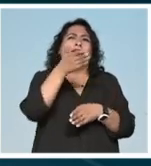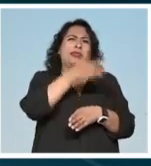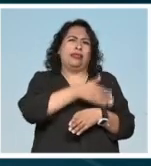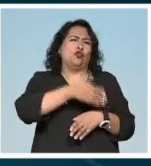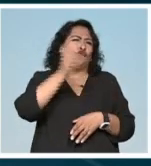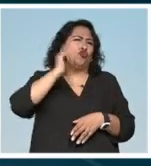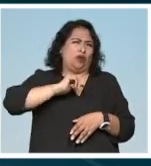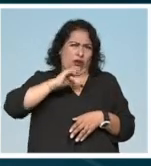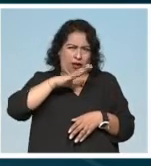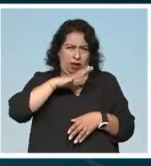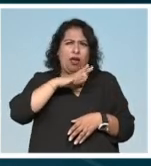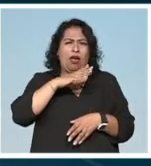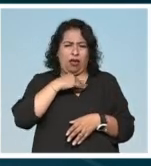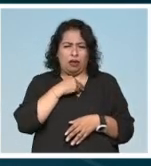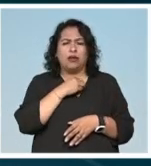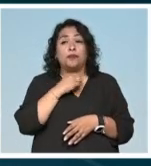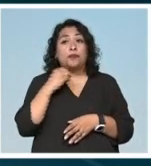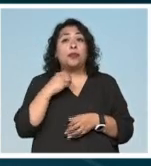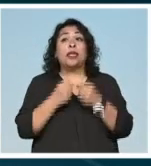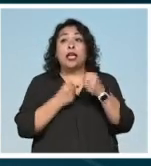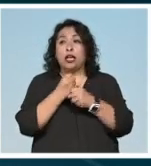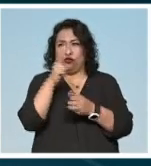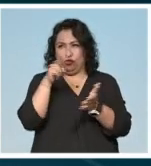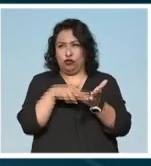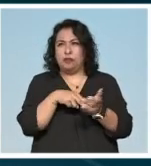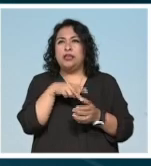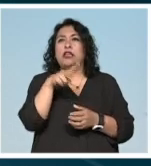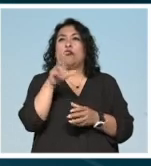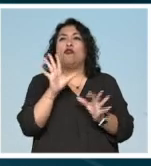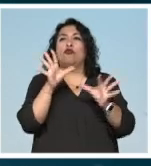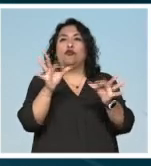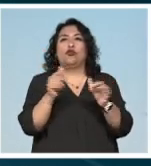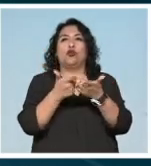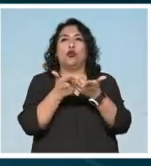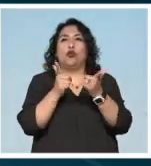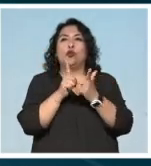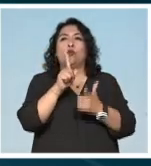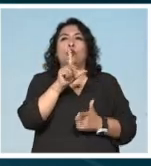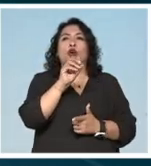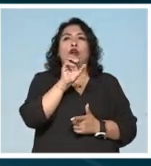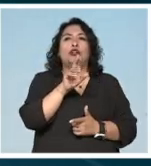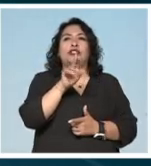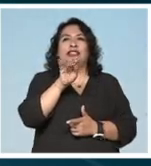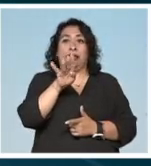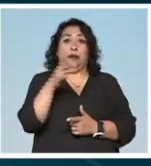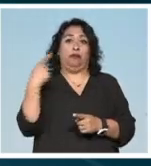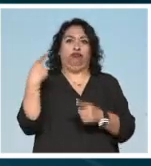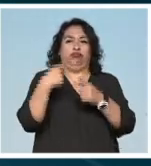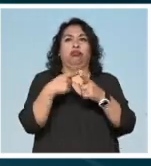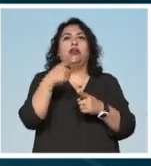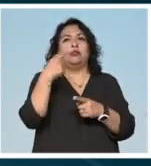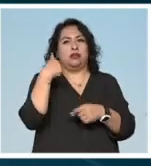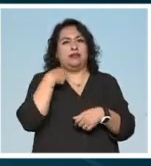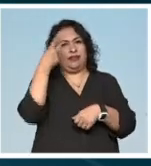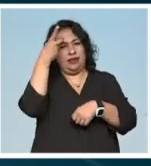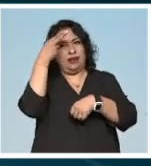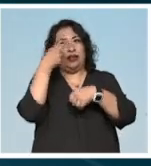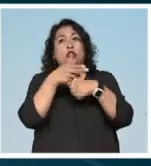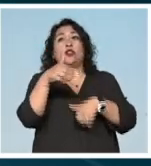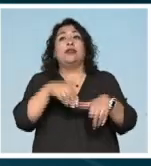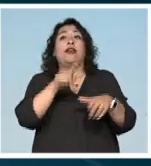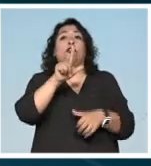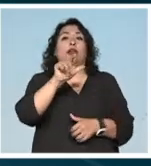piedra. En el año 2000 fundó la compañía Los Endebles y desde entonces es director artístico del Teatro